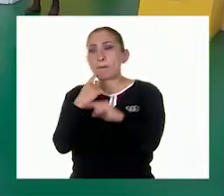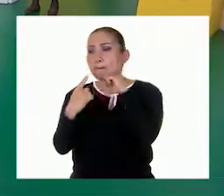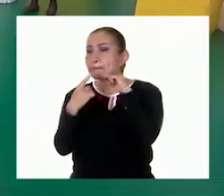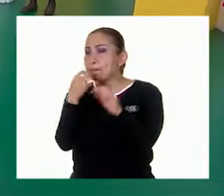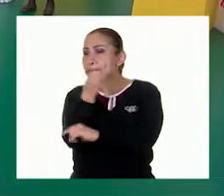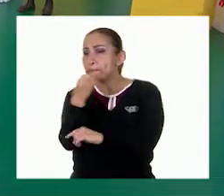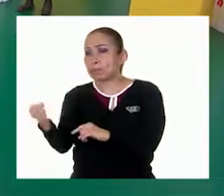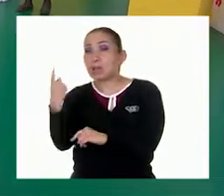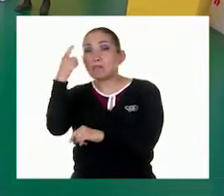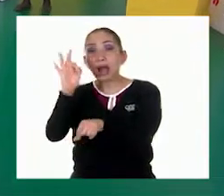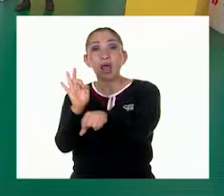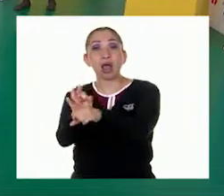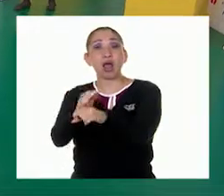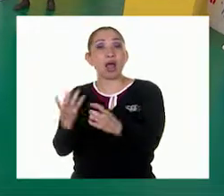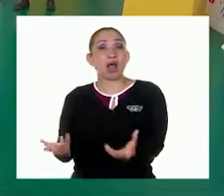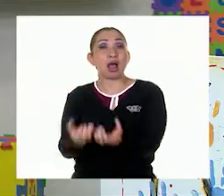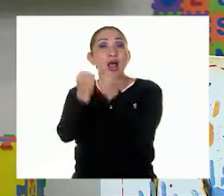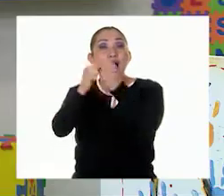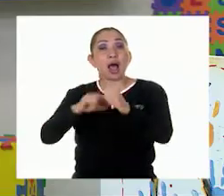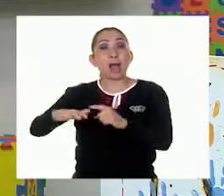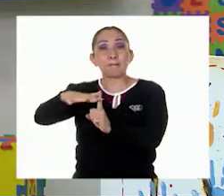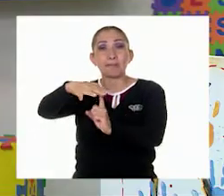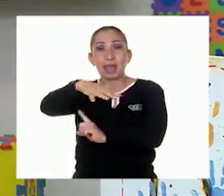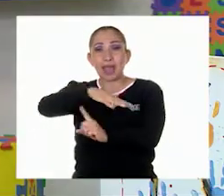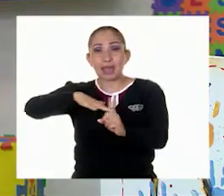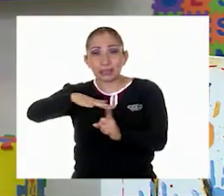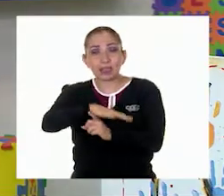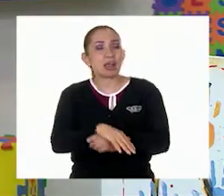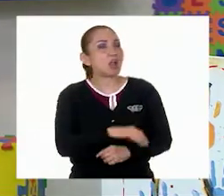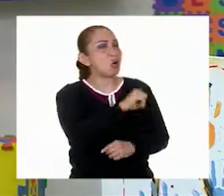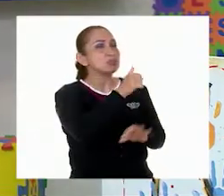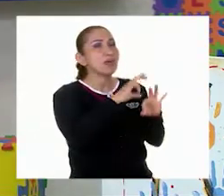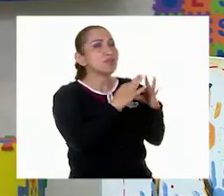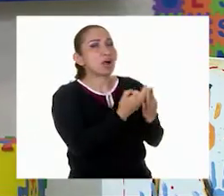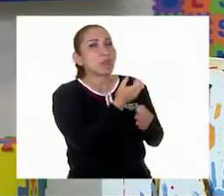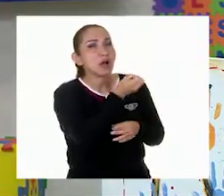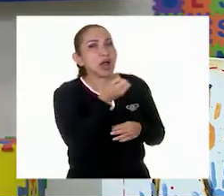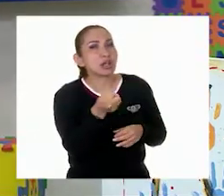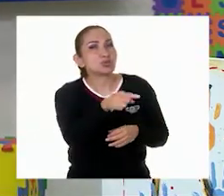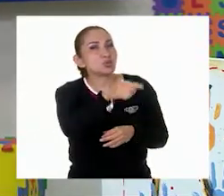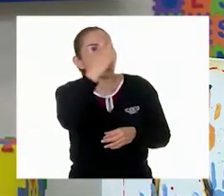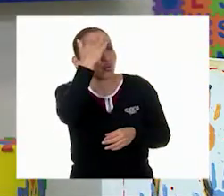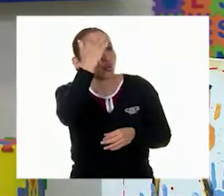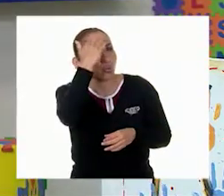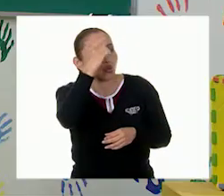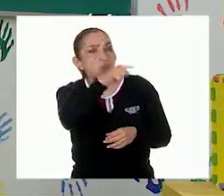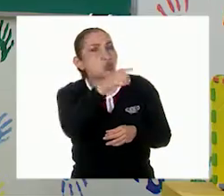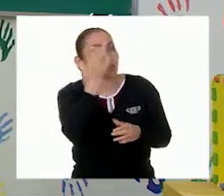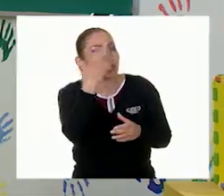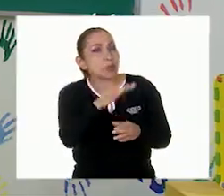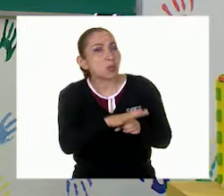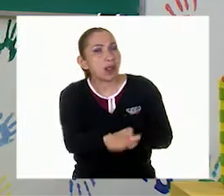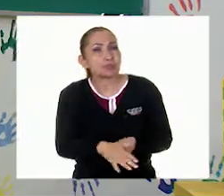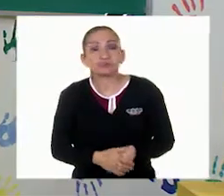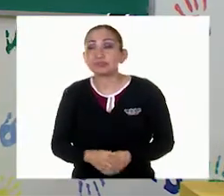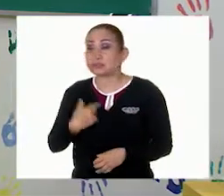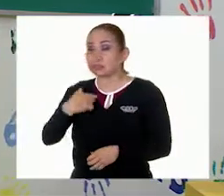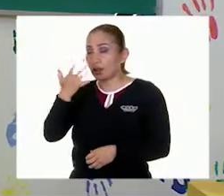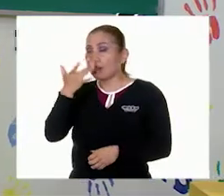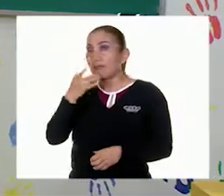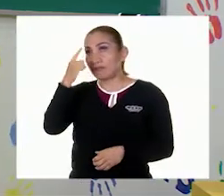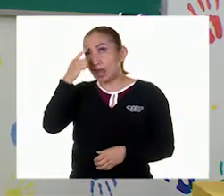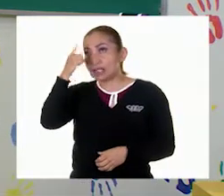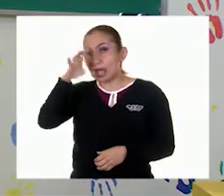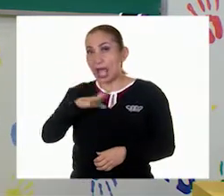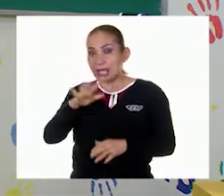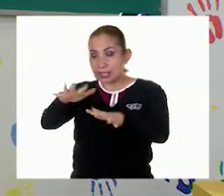a favor del medio ambiente. ¿Qué otras formas de organización conoce, maestra? Ah, muy fácil. Está